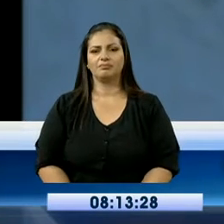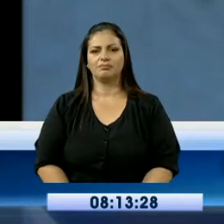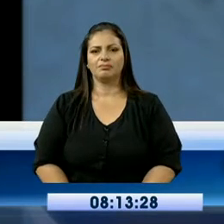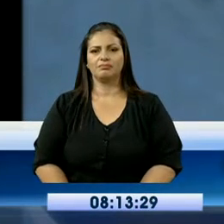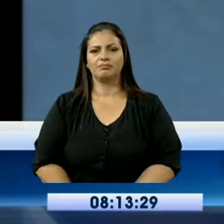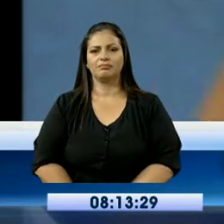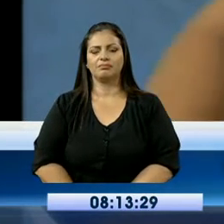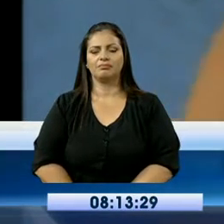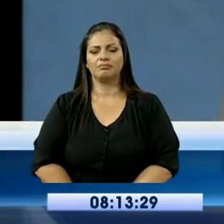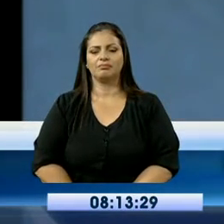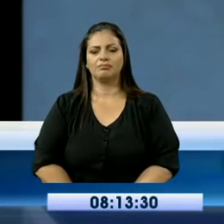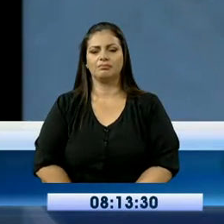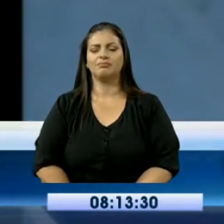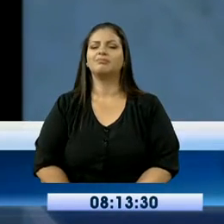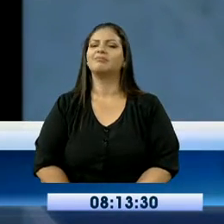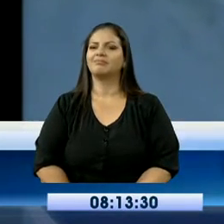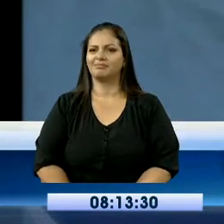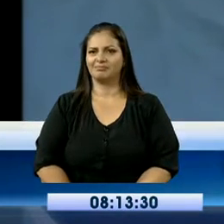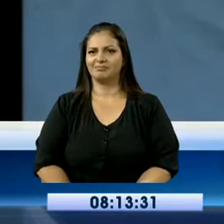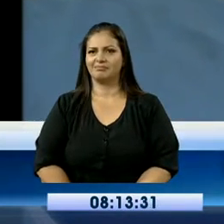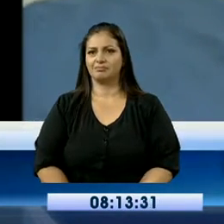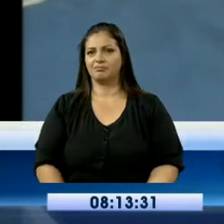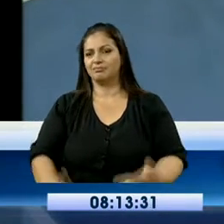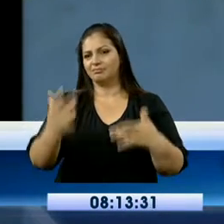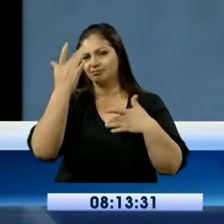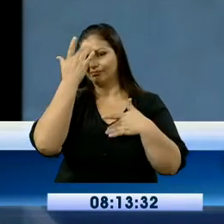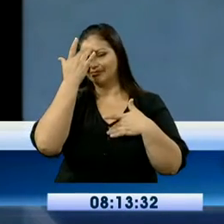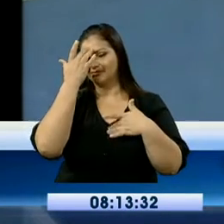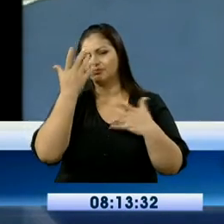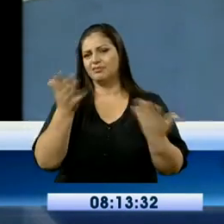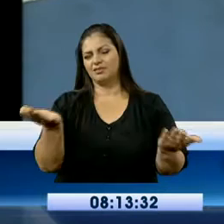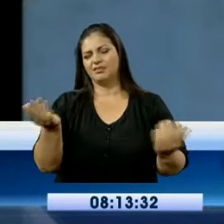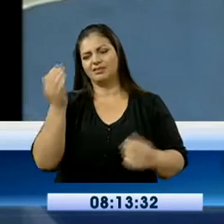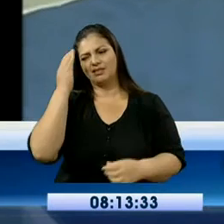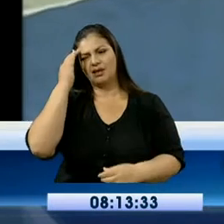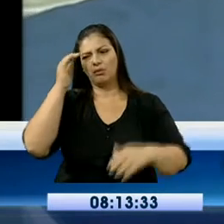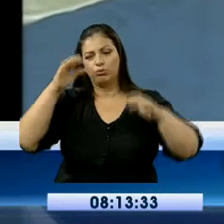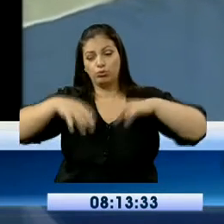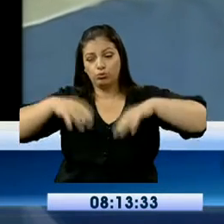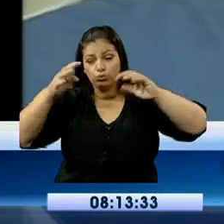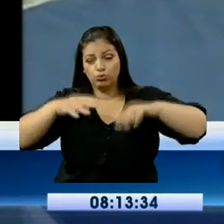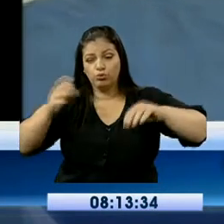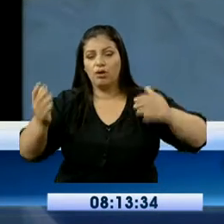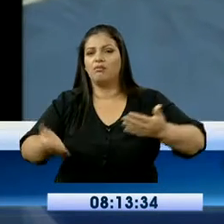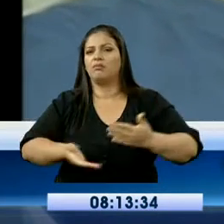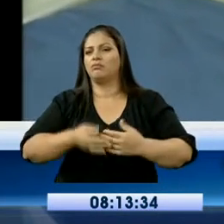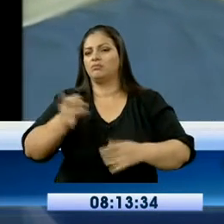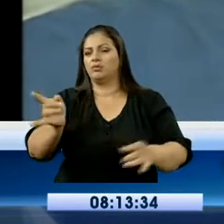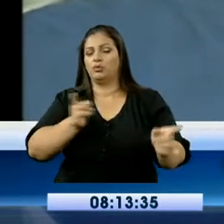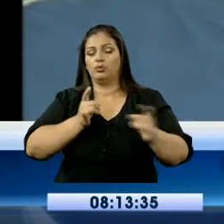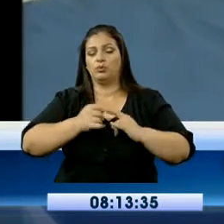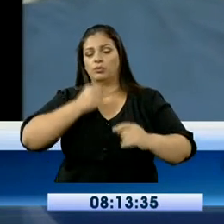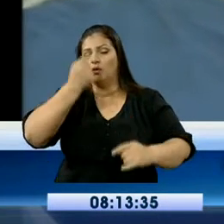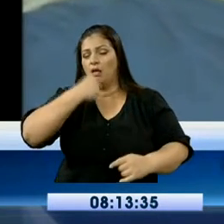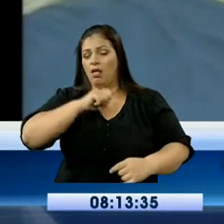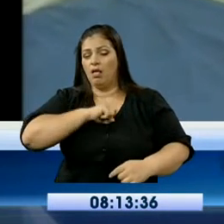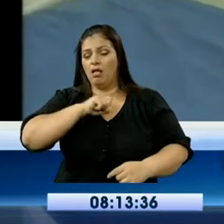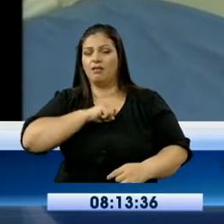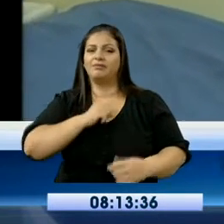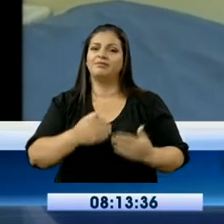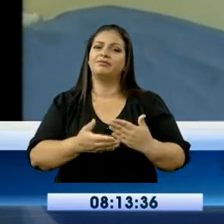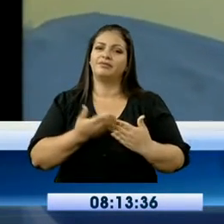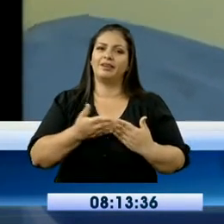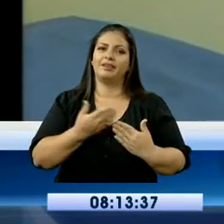poco más la gripe, las enfermedades que hay ahorita en este invierno. Por supuesto. Ya. Gracias, mi señora. Buenos